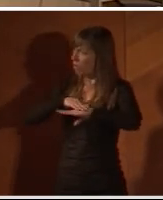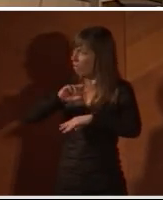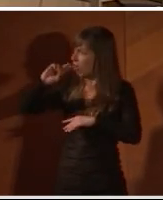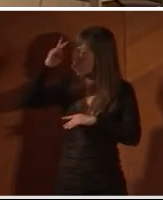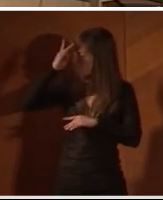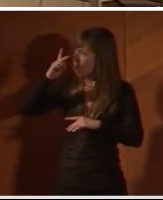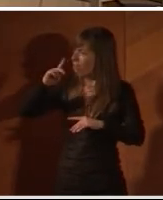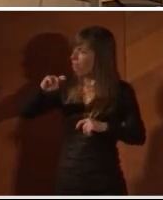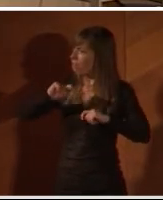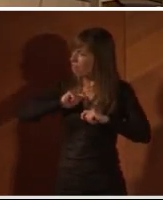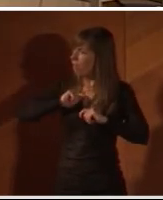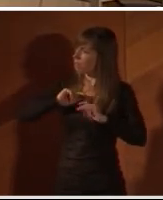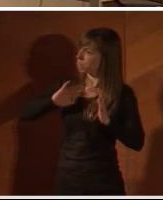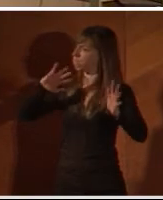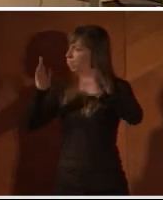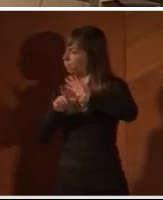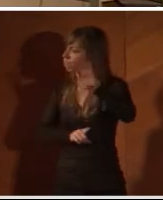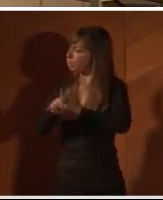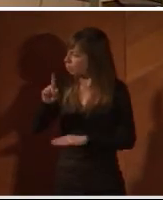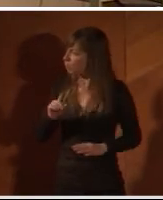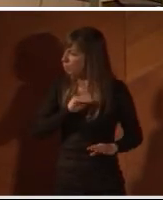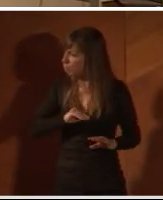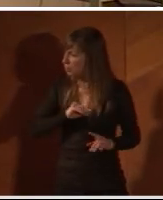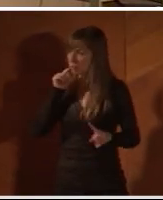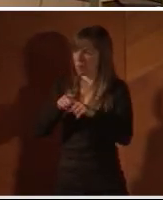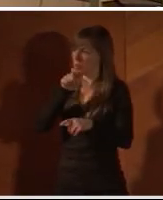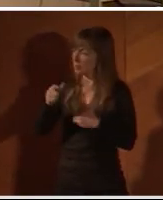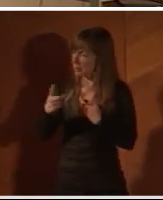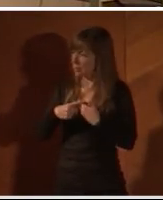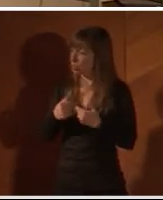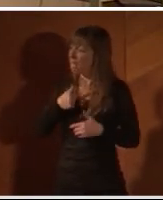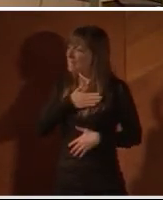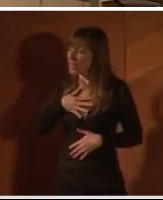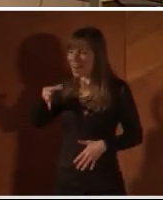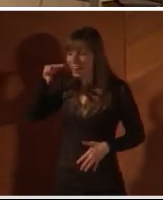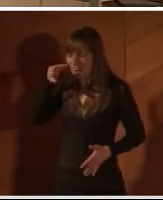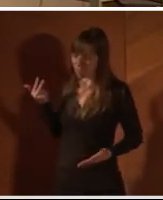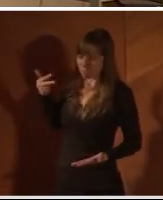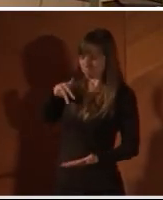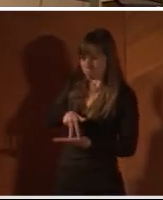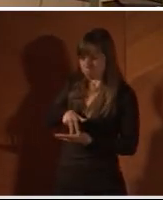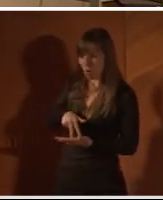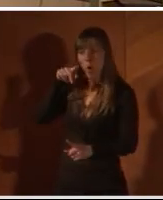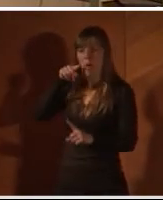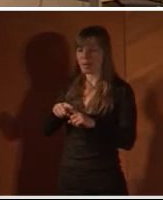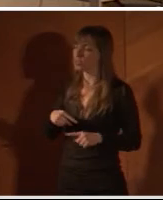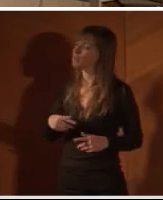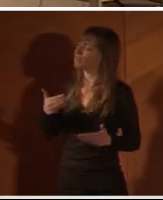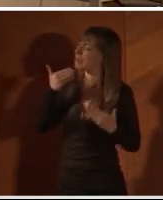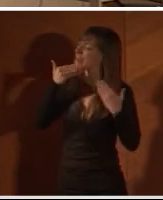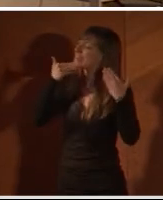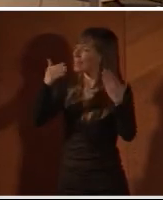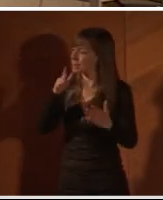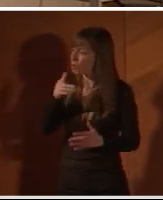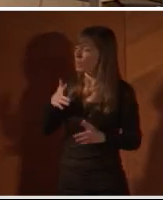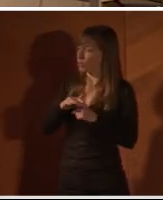la participación ciudadana. Yo he querido venir en persona precisamente para dar las gracias, para exponer el caso de San